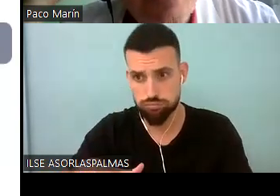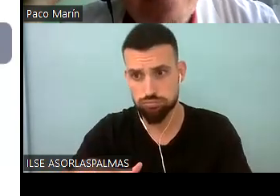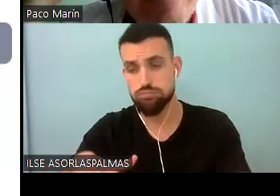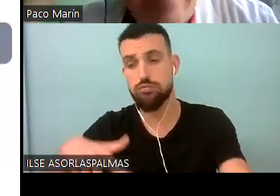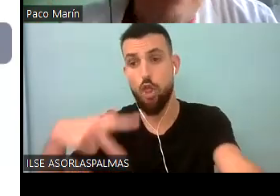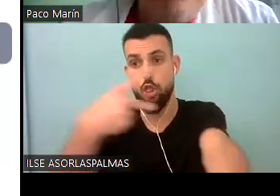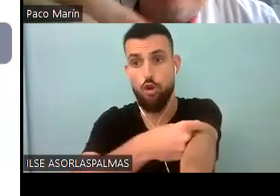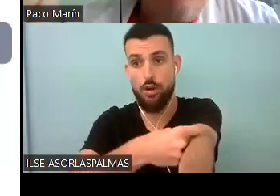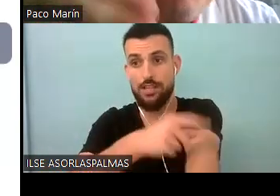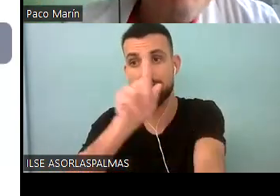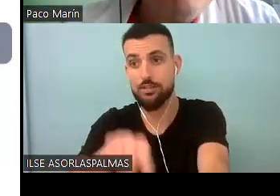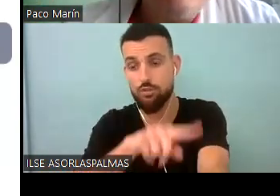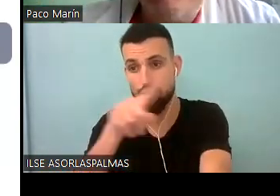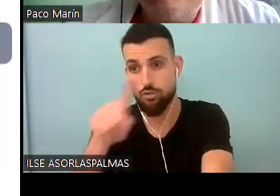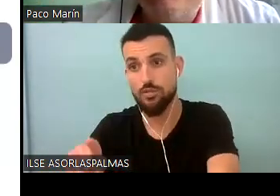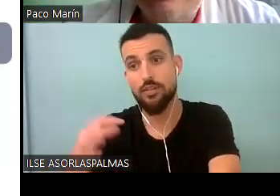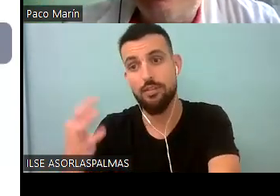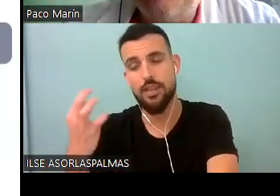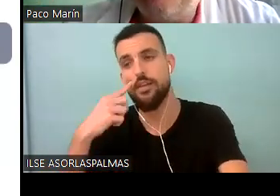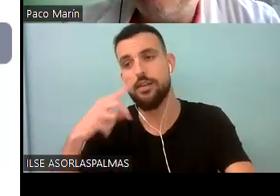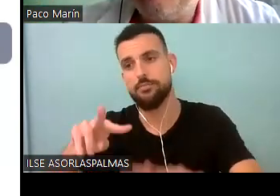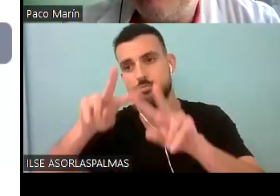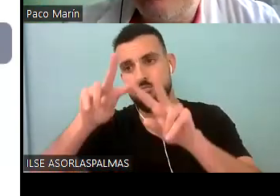sentido. Convendría mirar